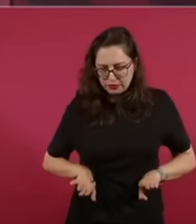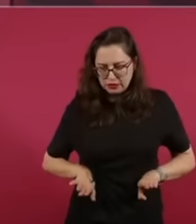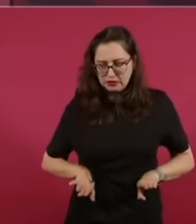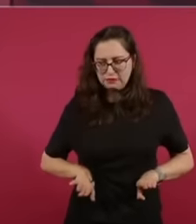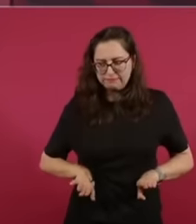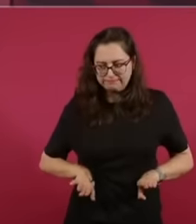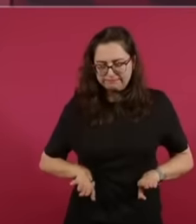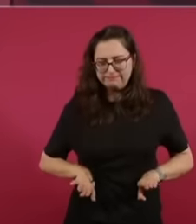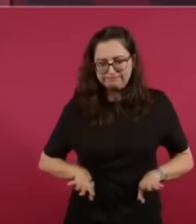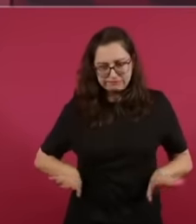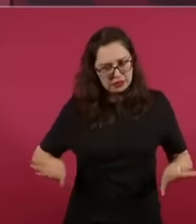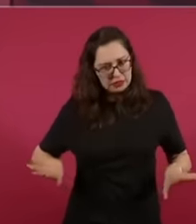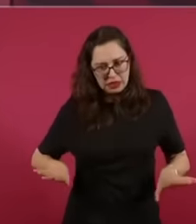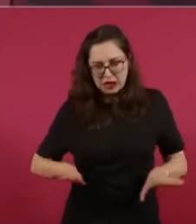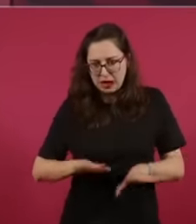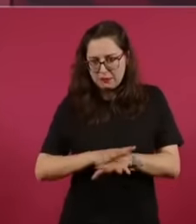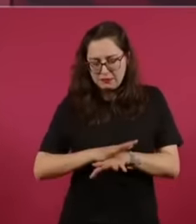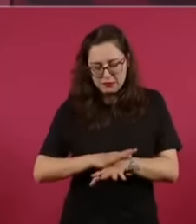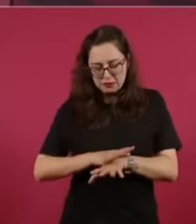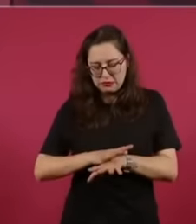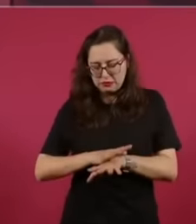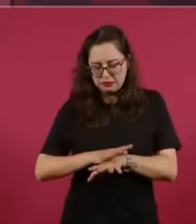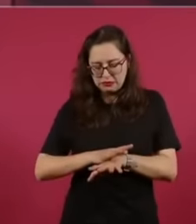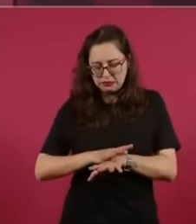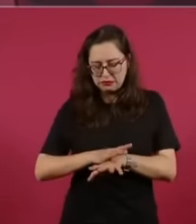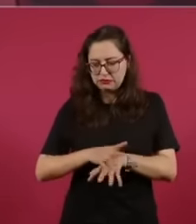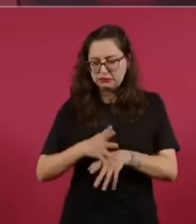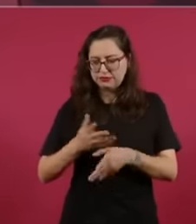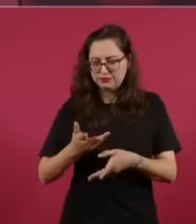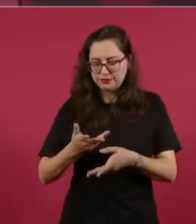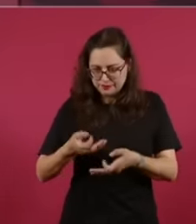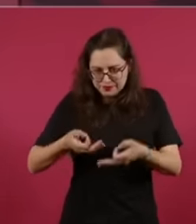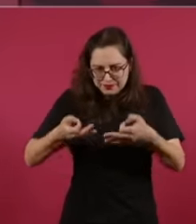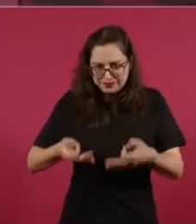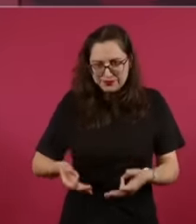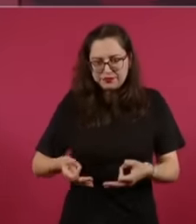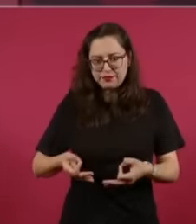que cumplir nuestra responsabilidad de informar?